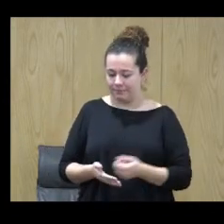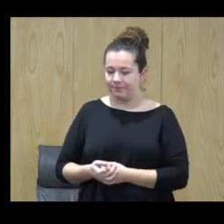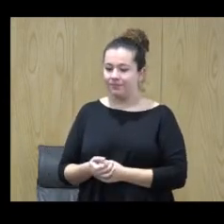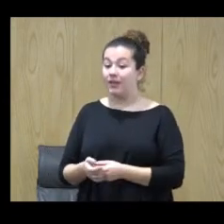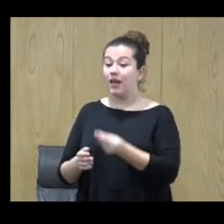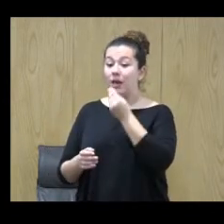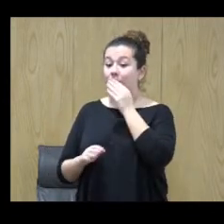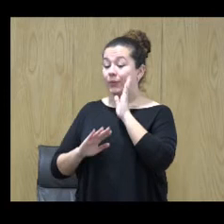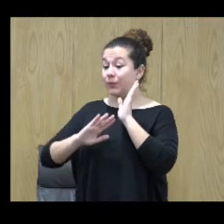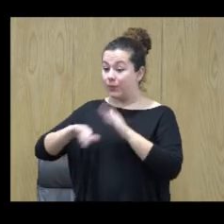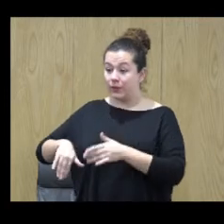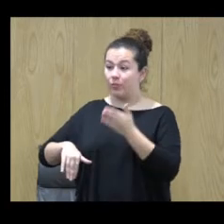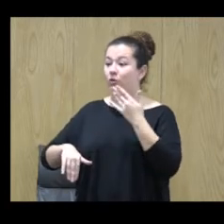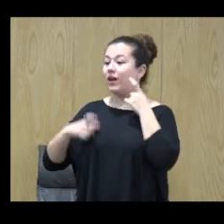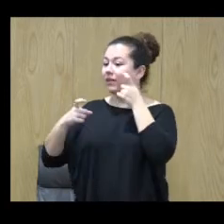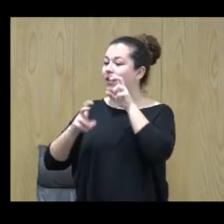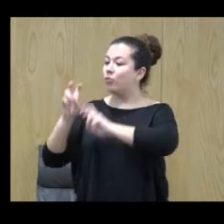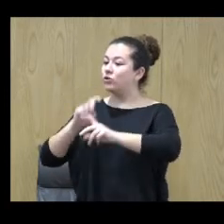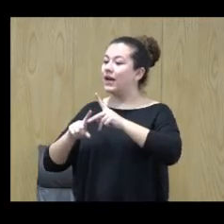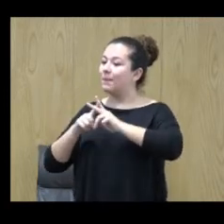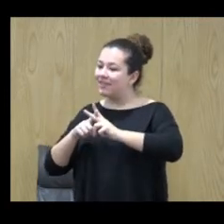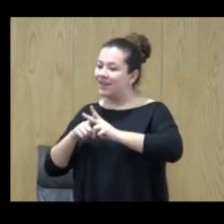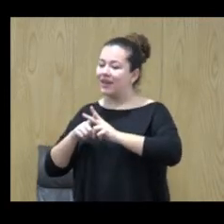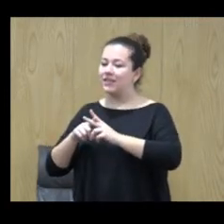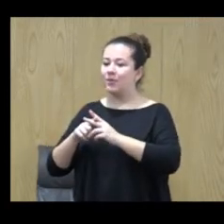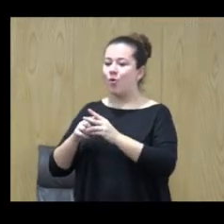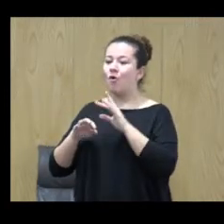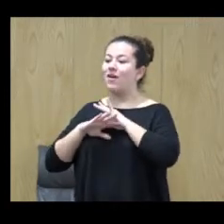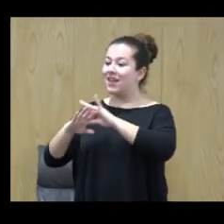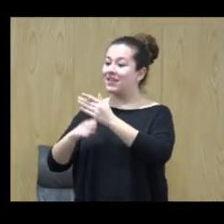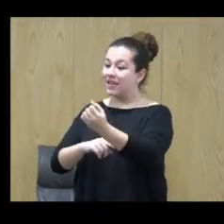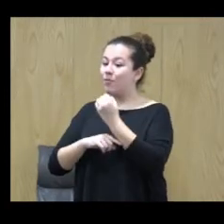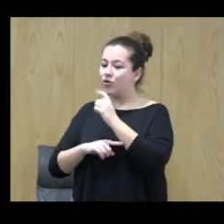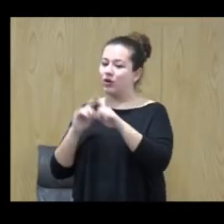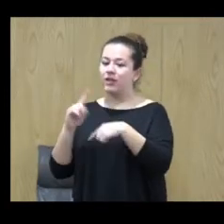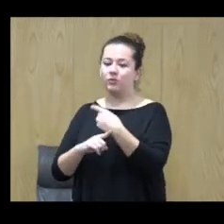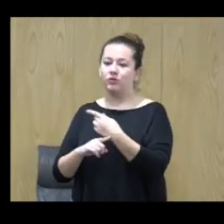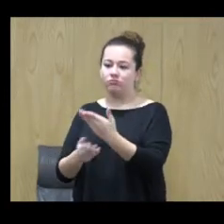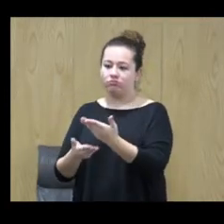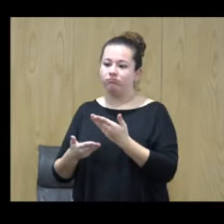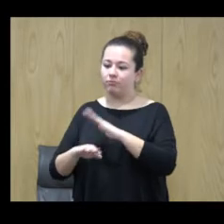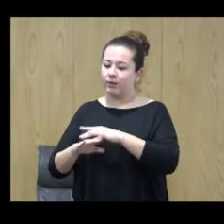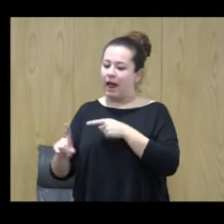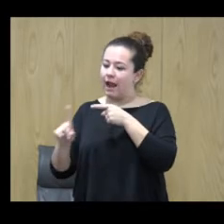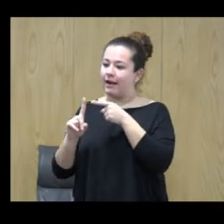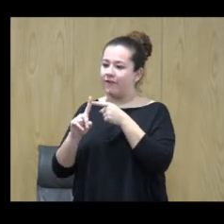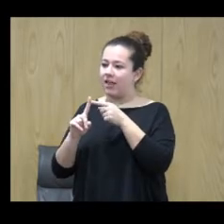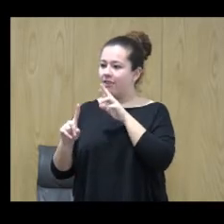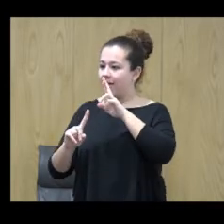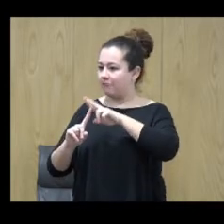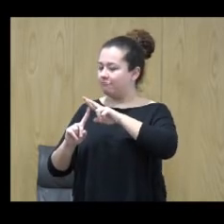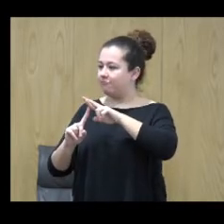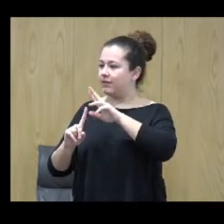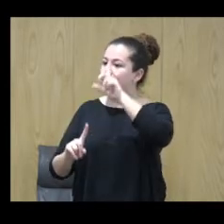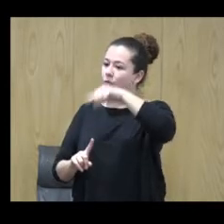por último, pues tratar de buscar materiales y guías de apoyo que, bueno, pues nos dieran después unas referencias y que, bueno, pues tanto las